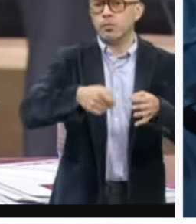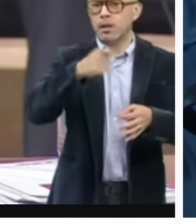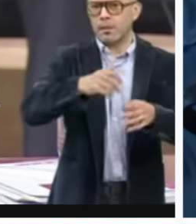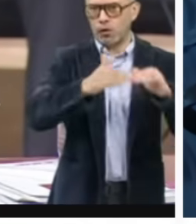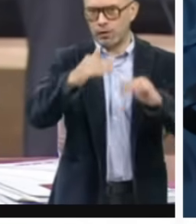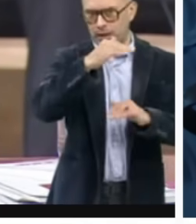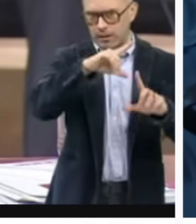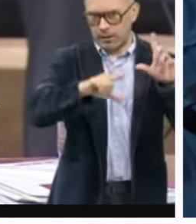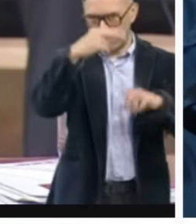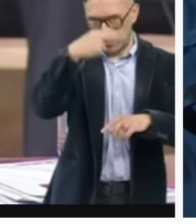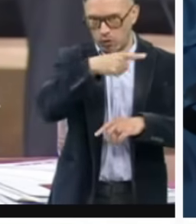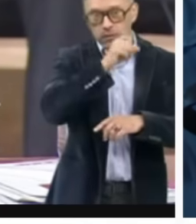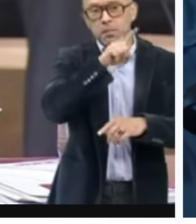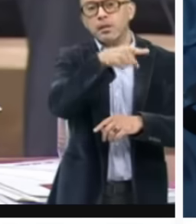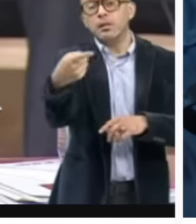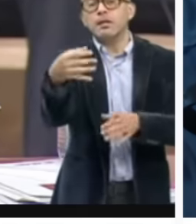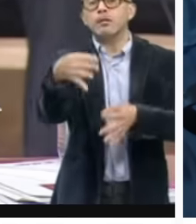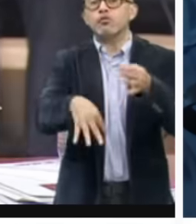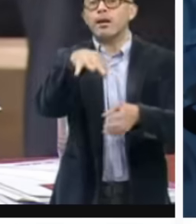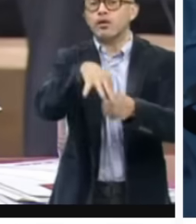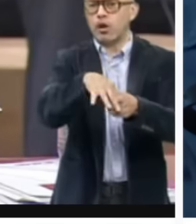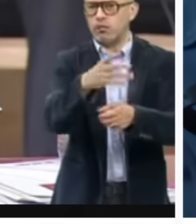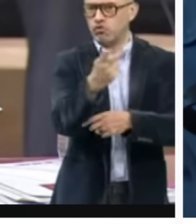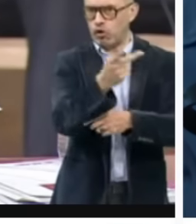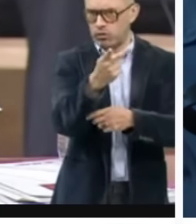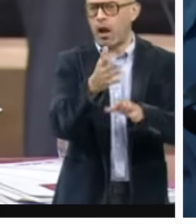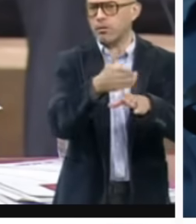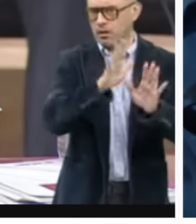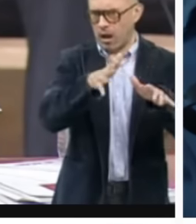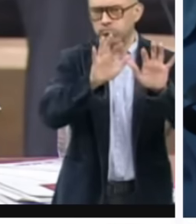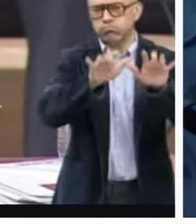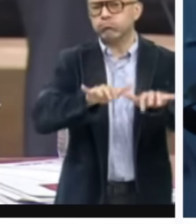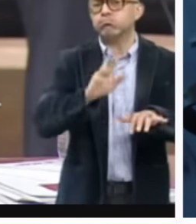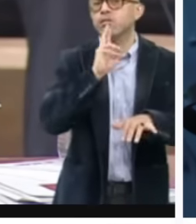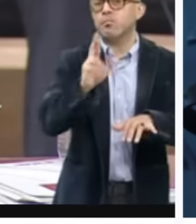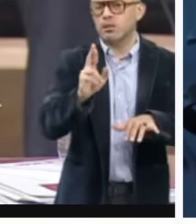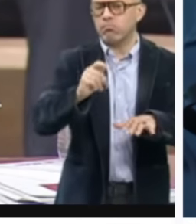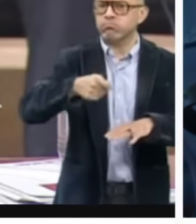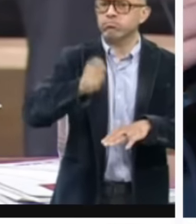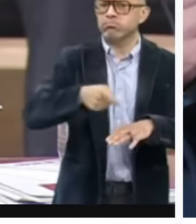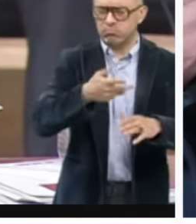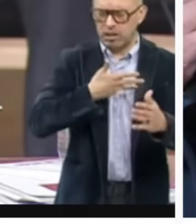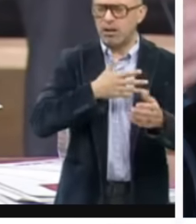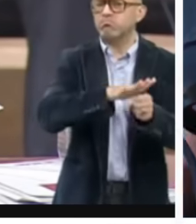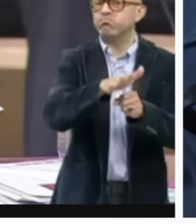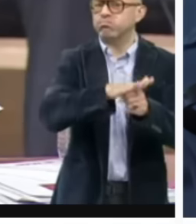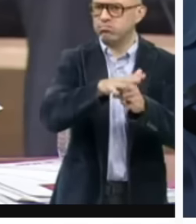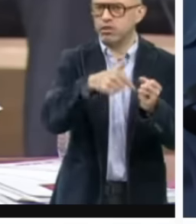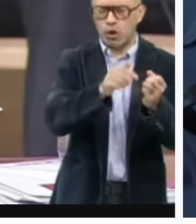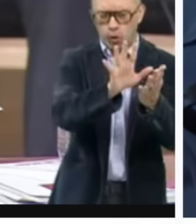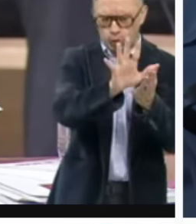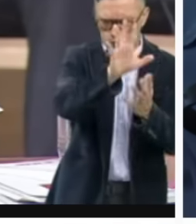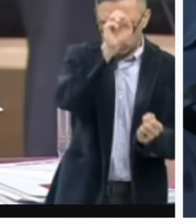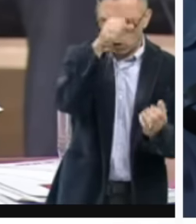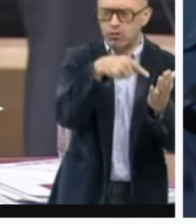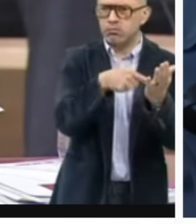Tribunal Electoral, en el que hay una amplia definición ya respecto de las disposiciones constitucionales